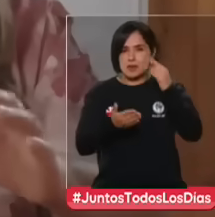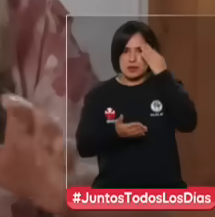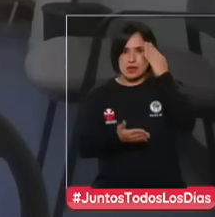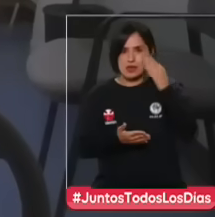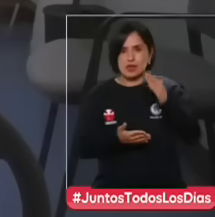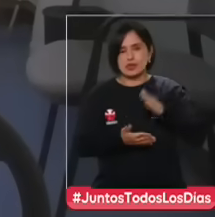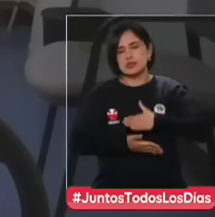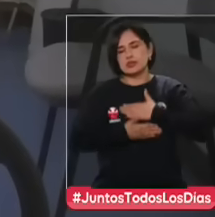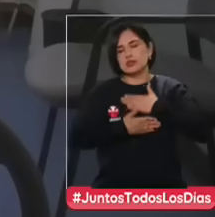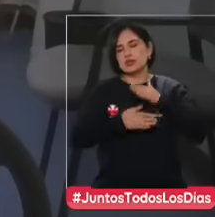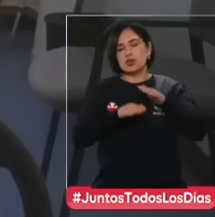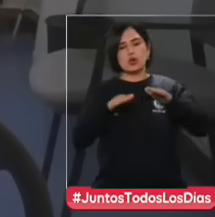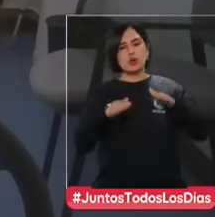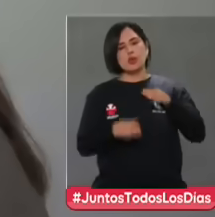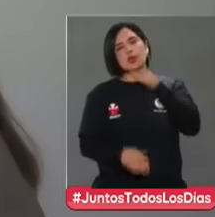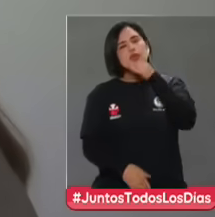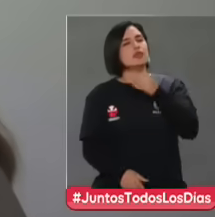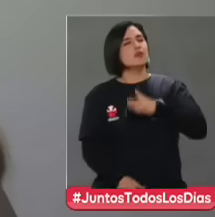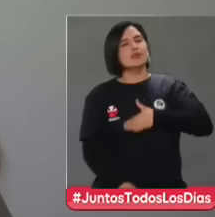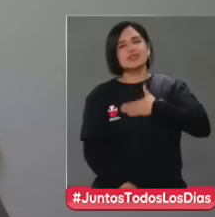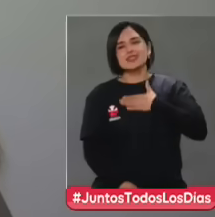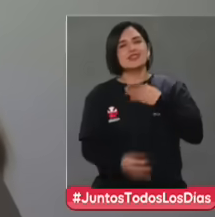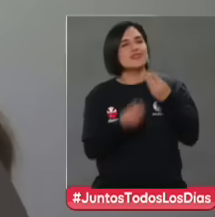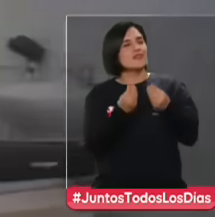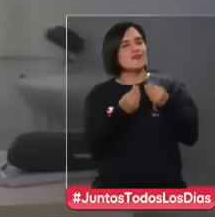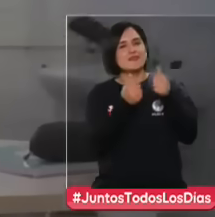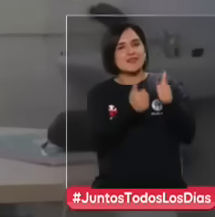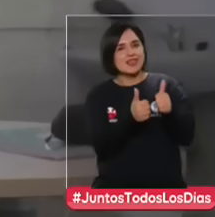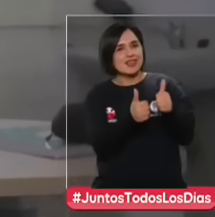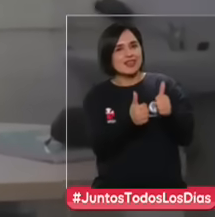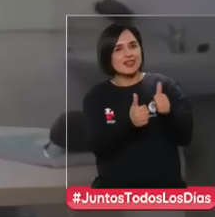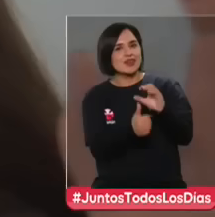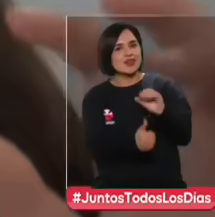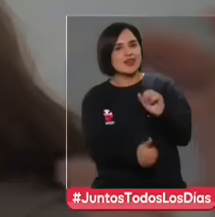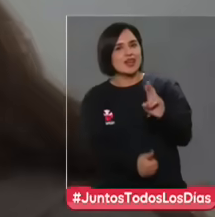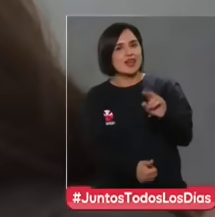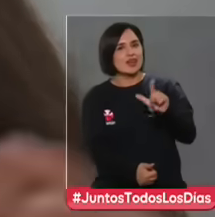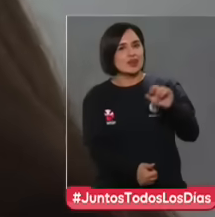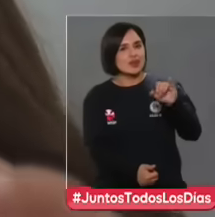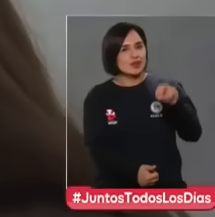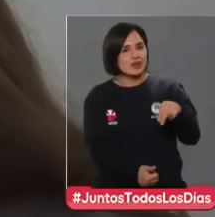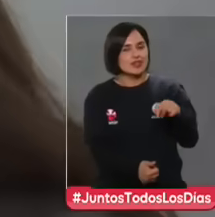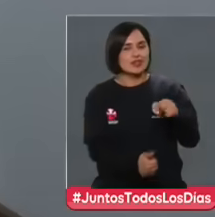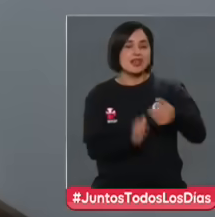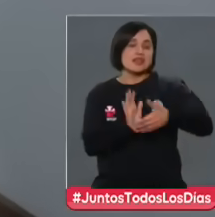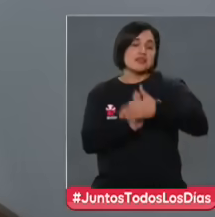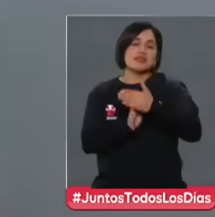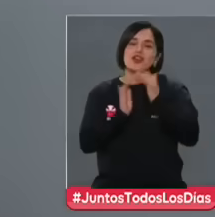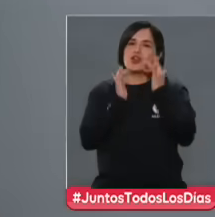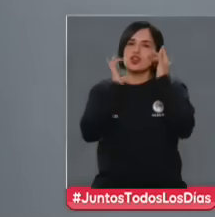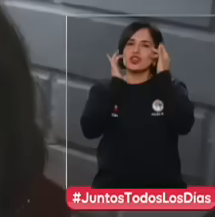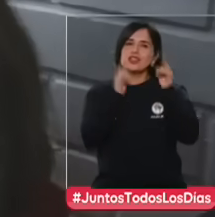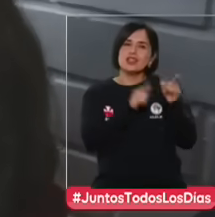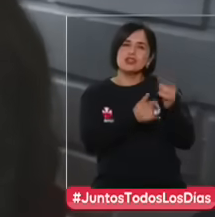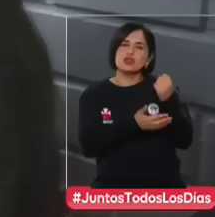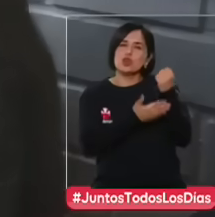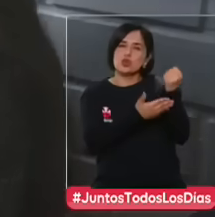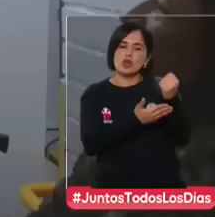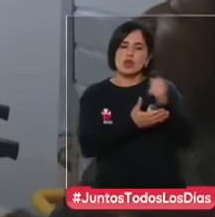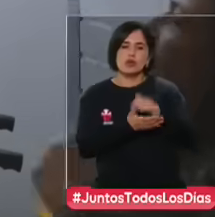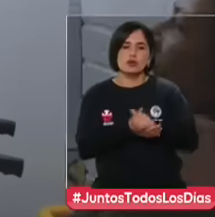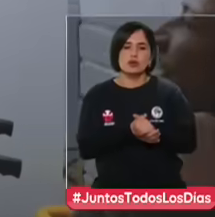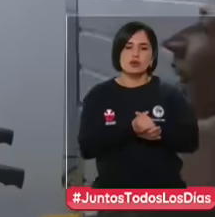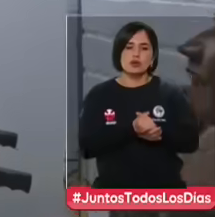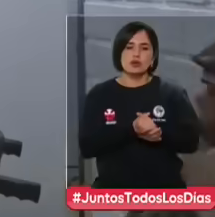sintió súper cómoda. Ella dice, mamá, yo me siento muy bien con la tía Carolina. Marcela sale muy contenta de ahí. Eso le ha servido mucho.